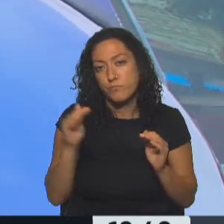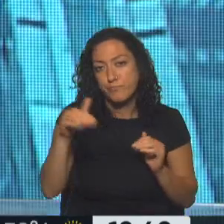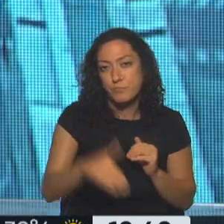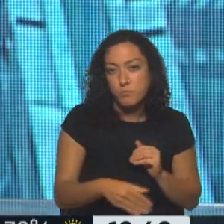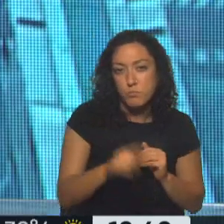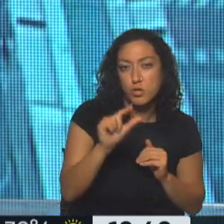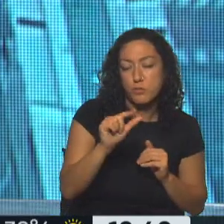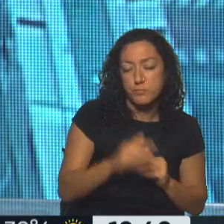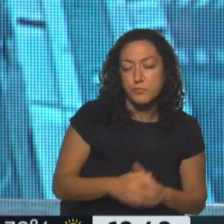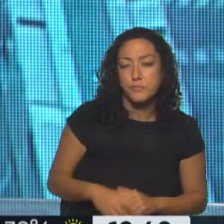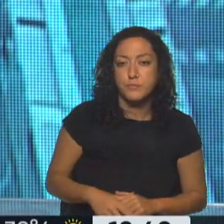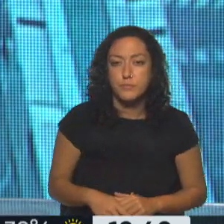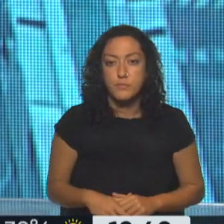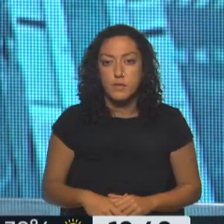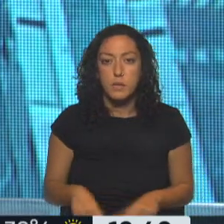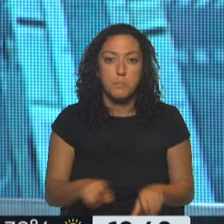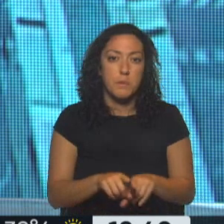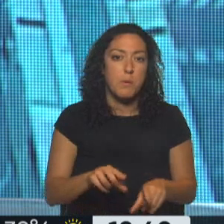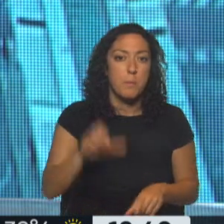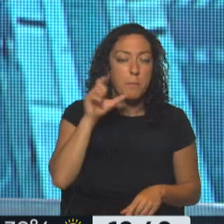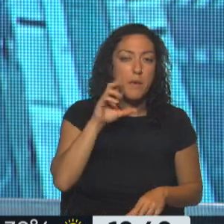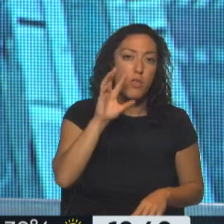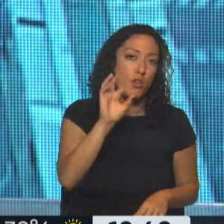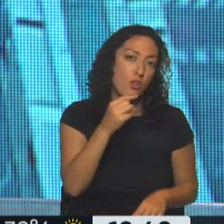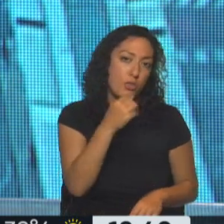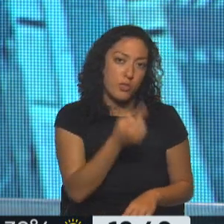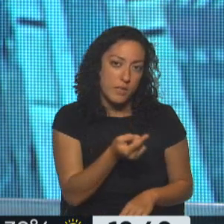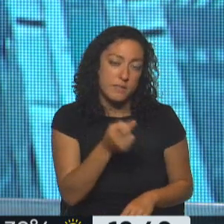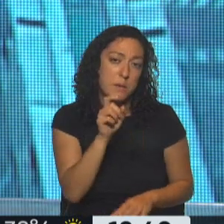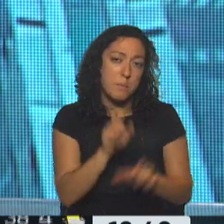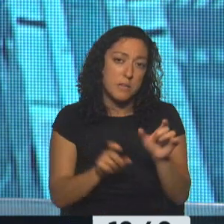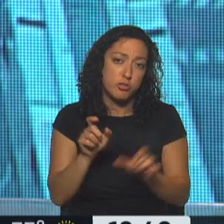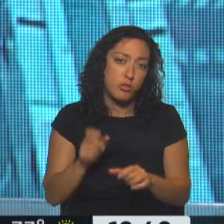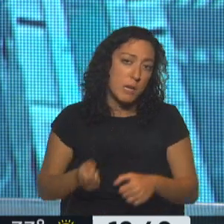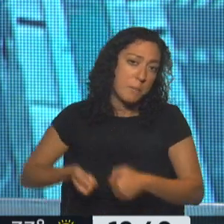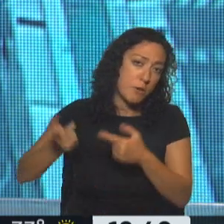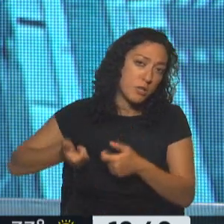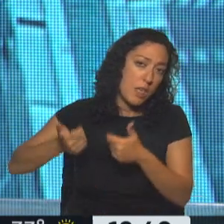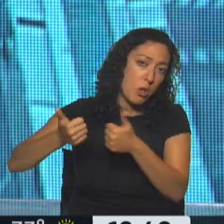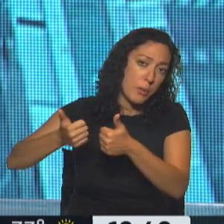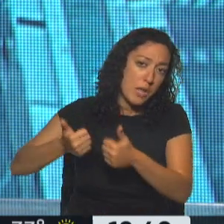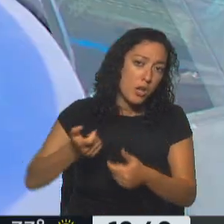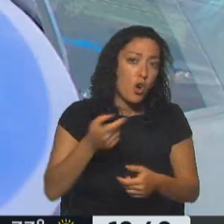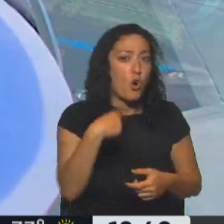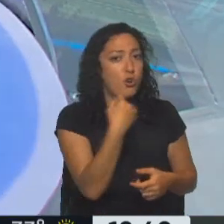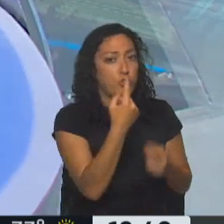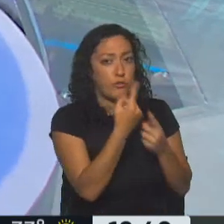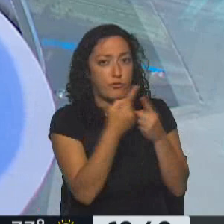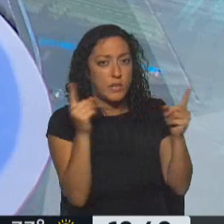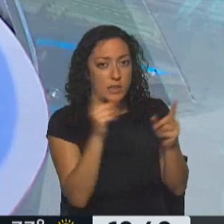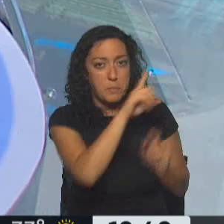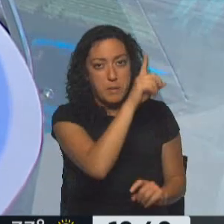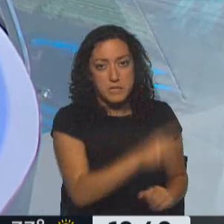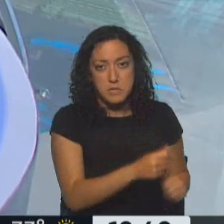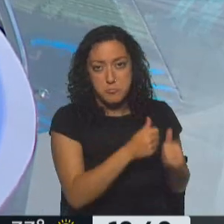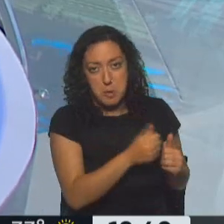la la traducción que tiene esto esto que decía Pedro no que una cosa es el bienestar de los exportadores otras del bienestar del país Este fíjate vos el